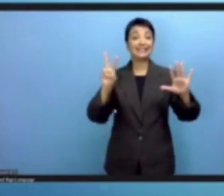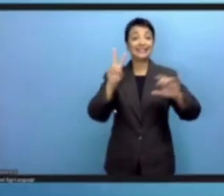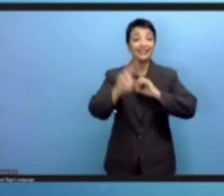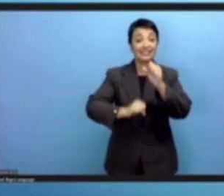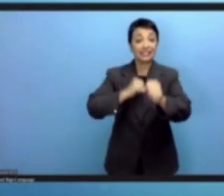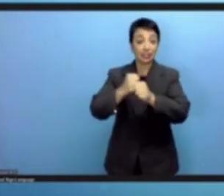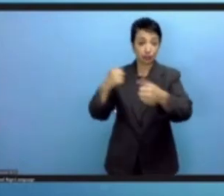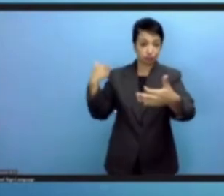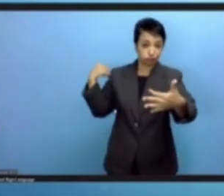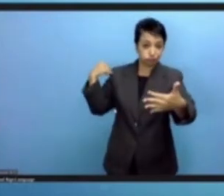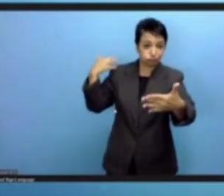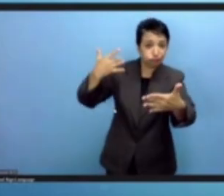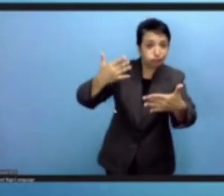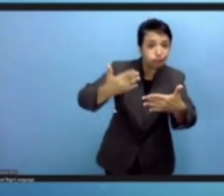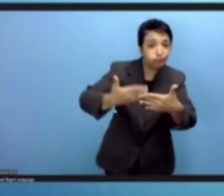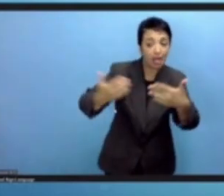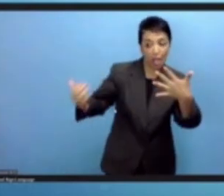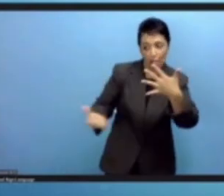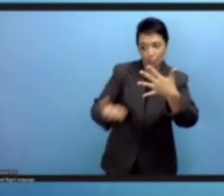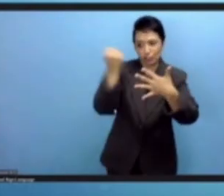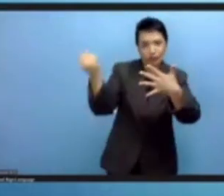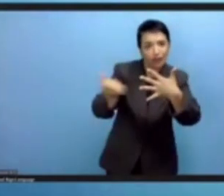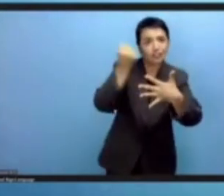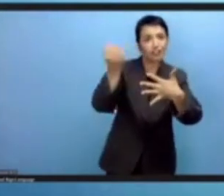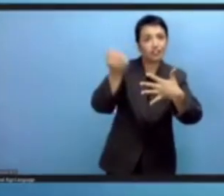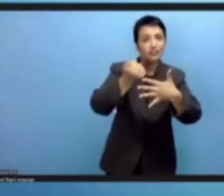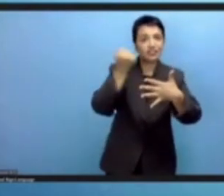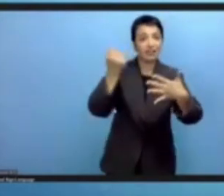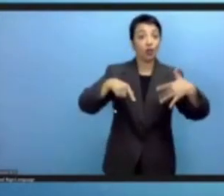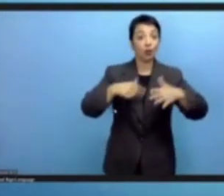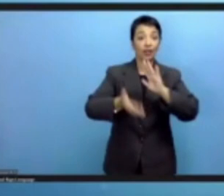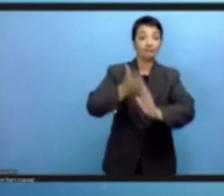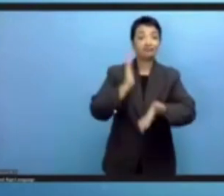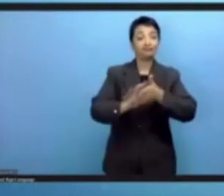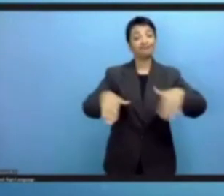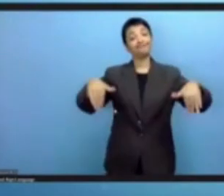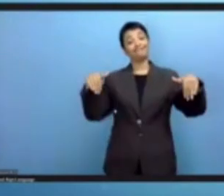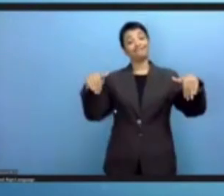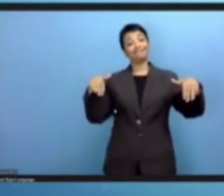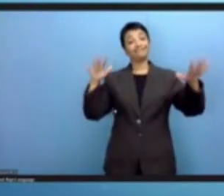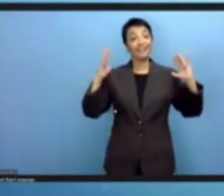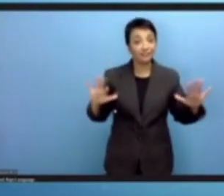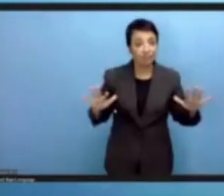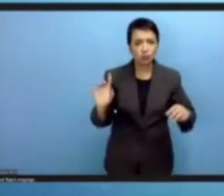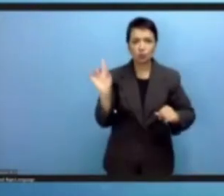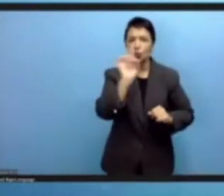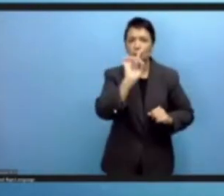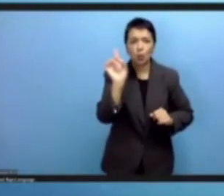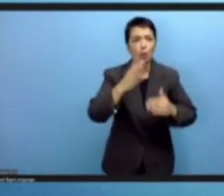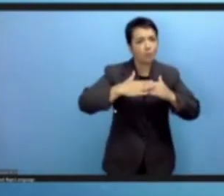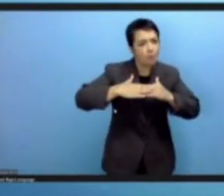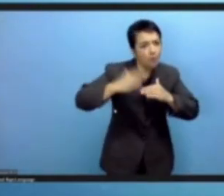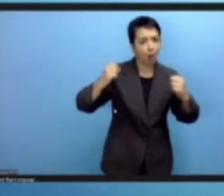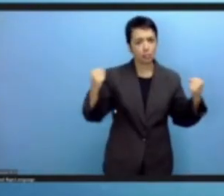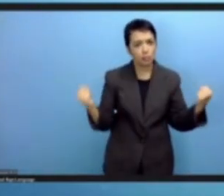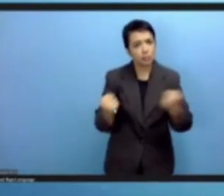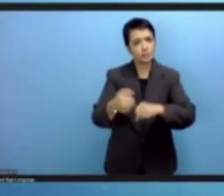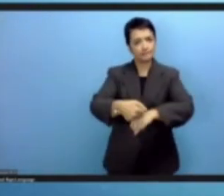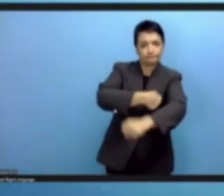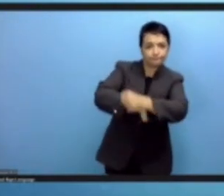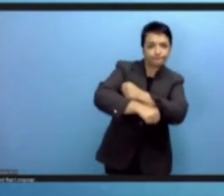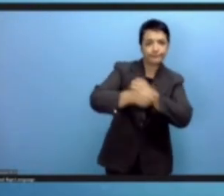se ha logrado muchísimo en 17 años pero hay mucho para hacer cuando el secretario